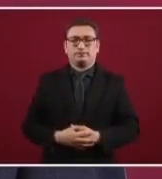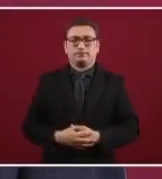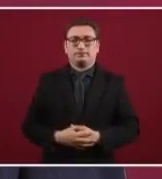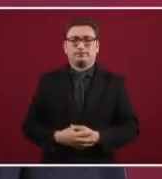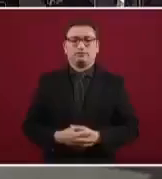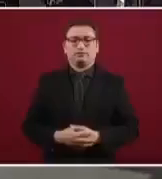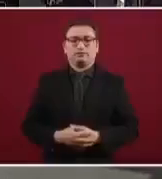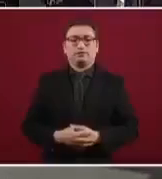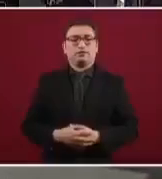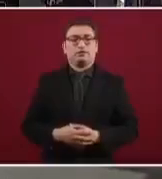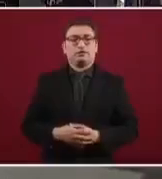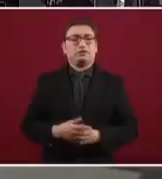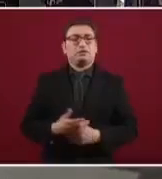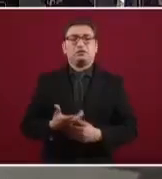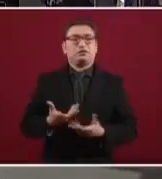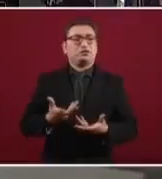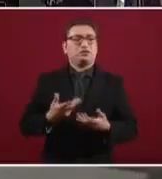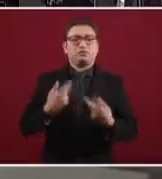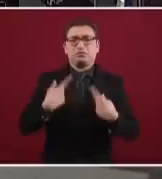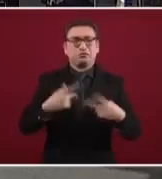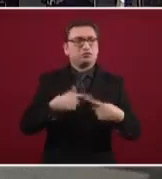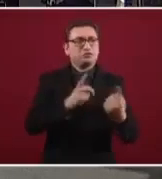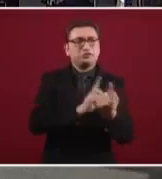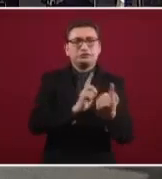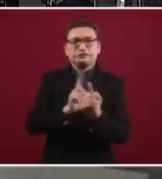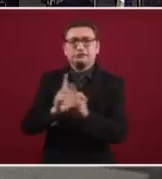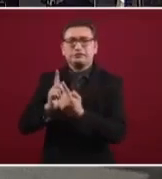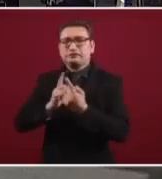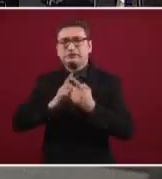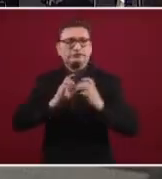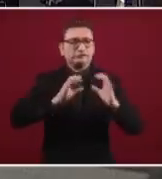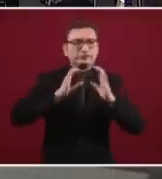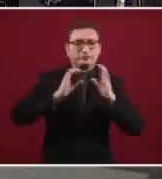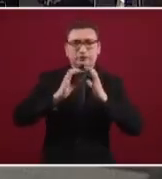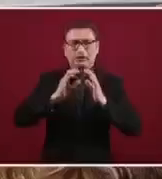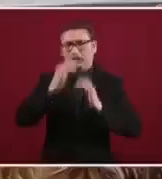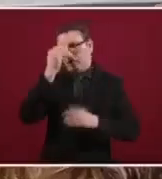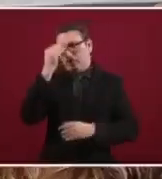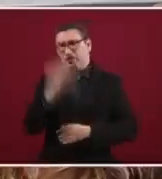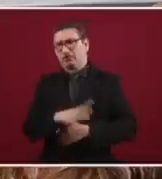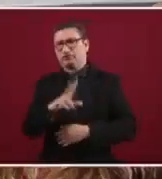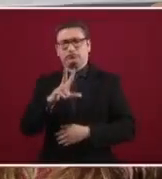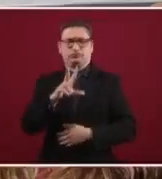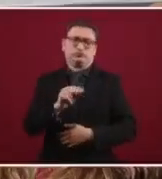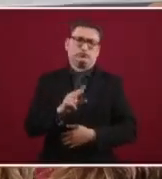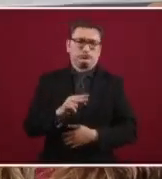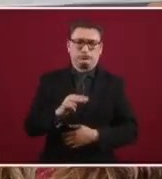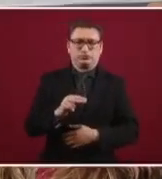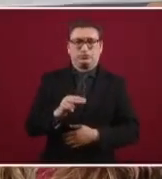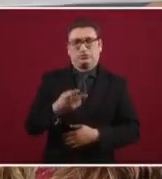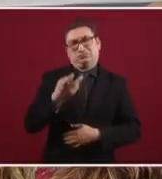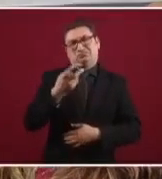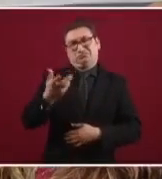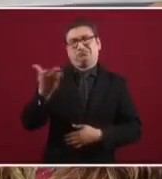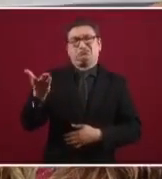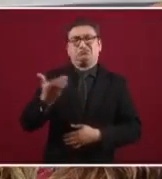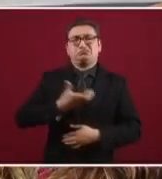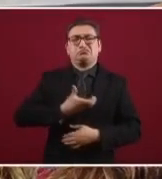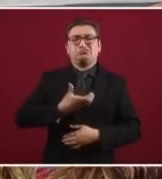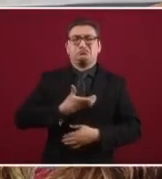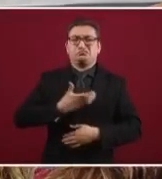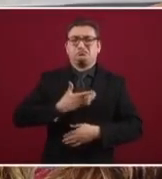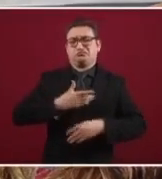no abandonar la comunicación directa con la gente, y el Zócalo,